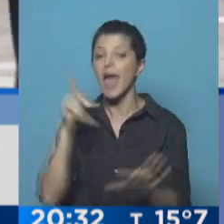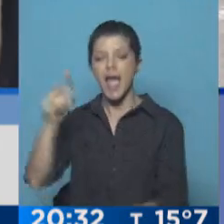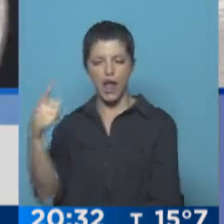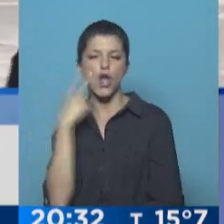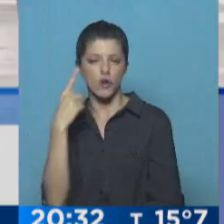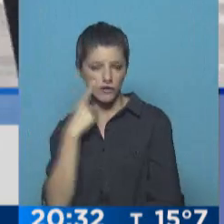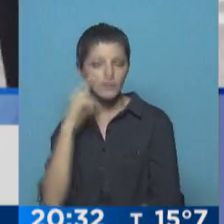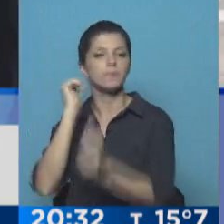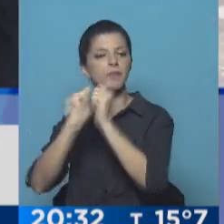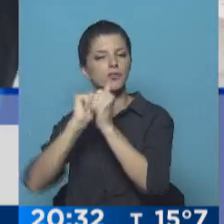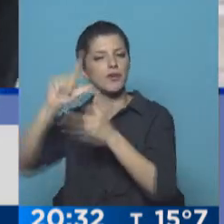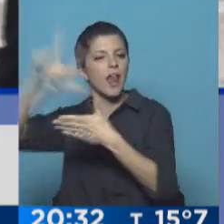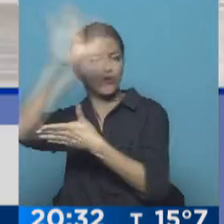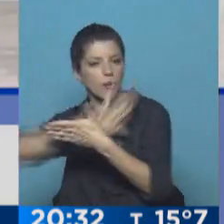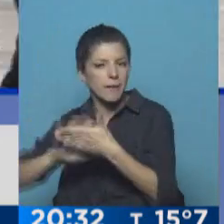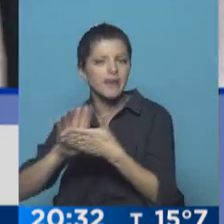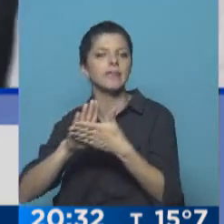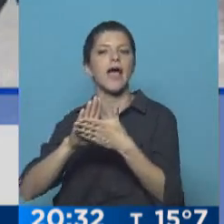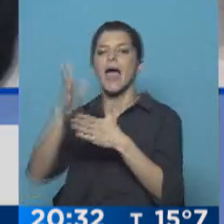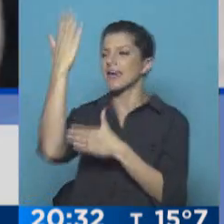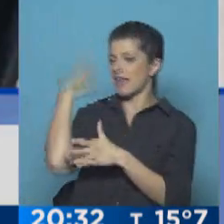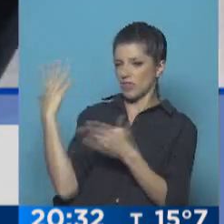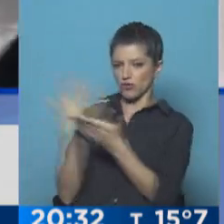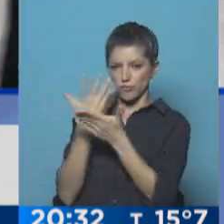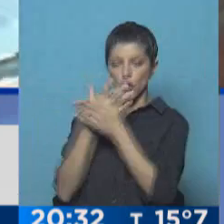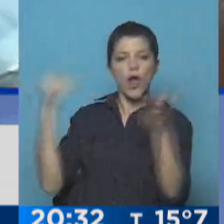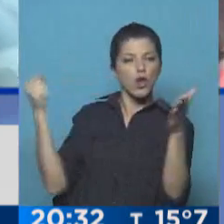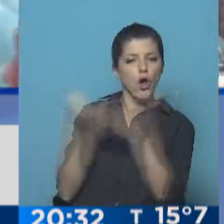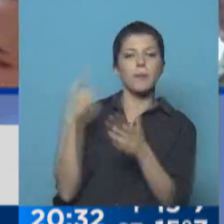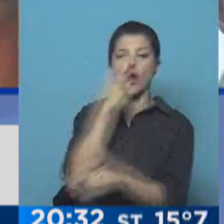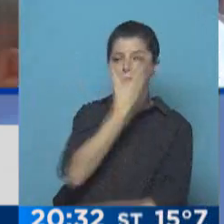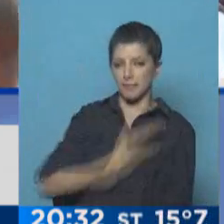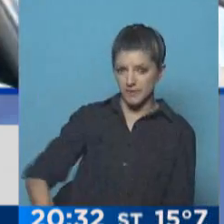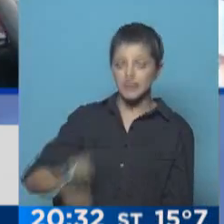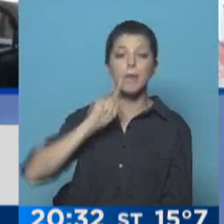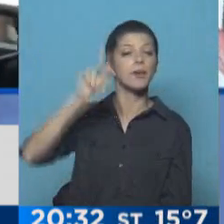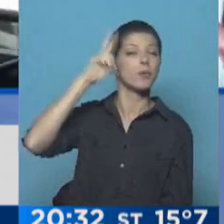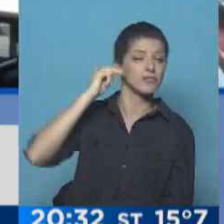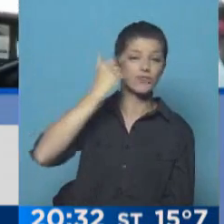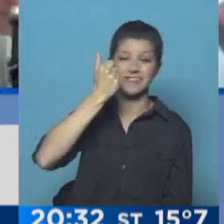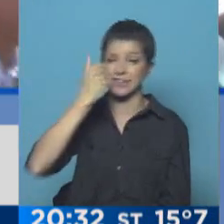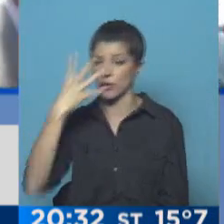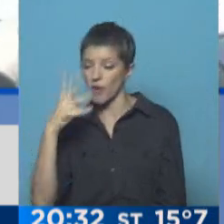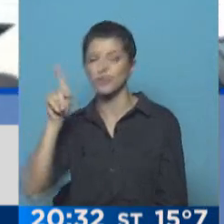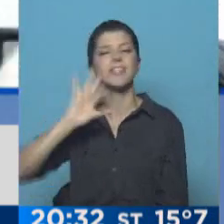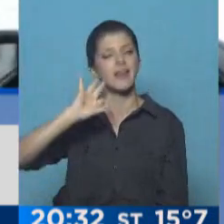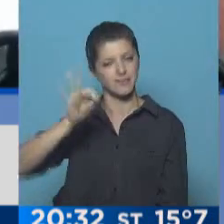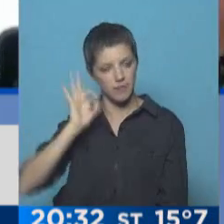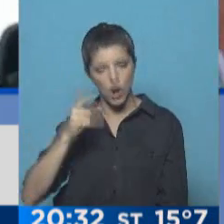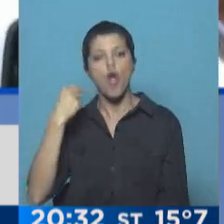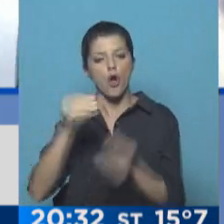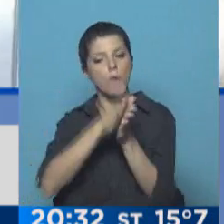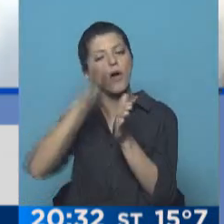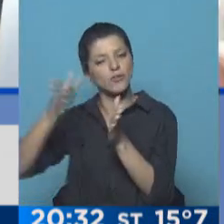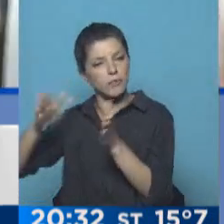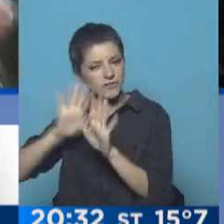que sufrió el golpe de Estado en Brasil en 1964, que sabe cuáles son las consecuencias de estos procesos donde